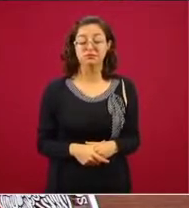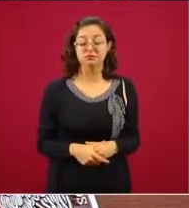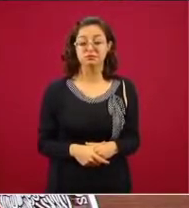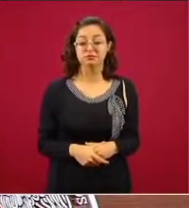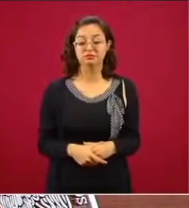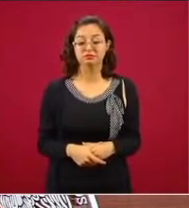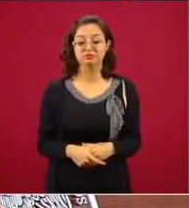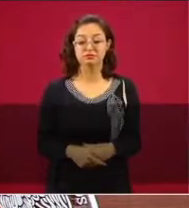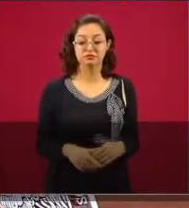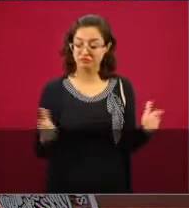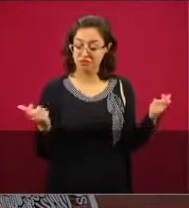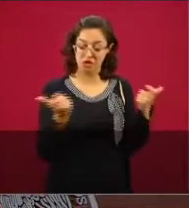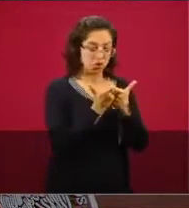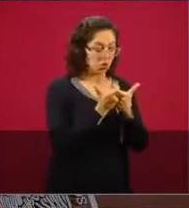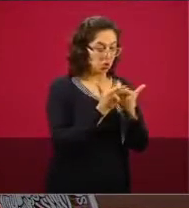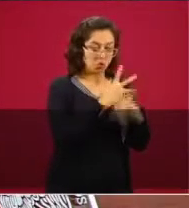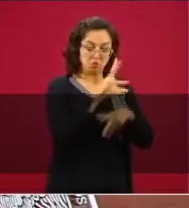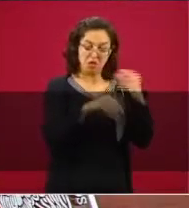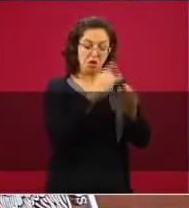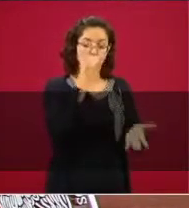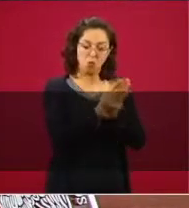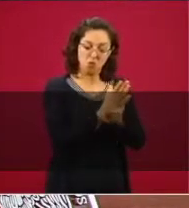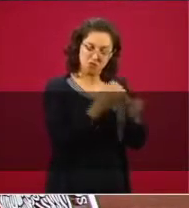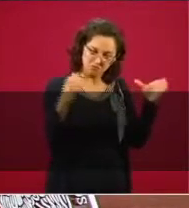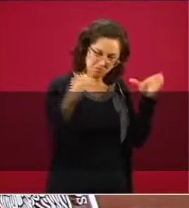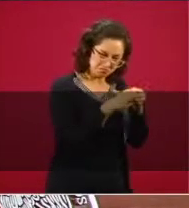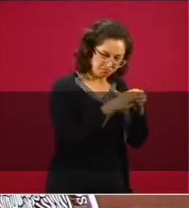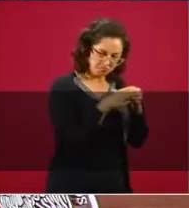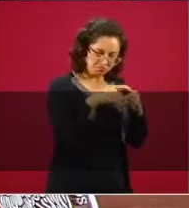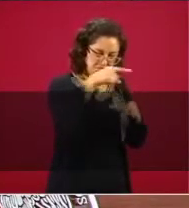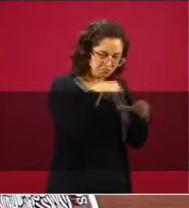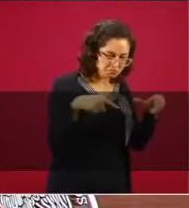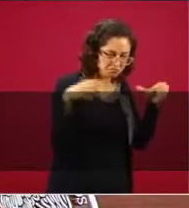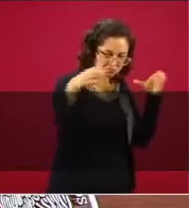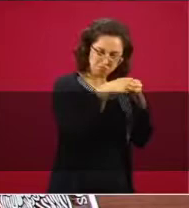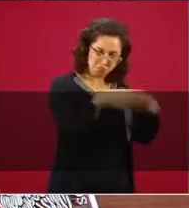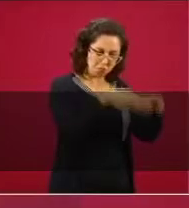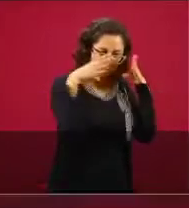la economía, asunto de los economistas, como si fuese algo tan